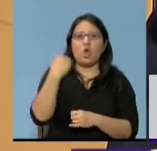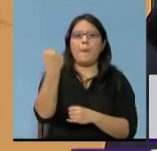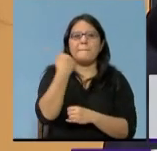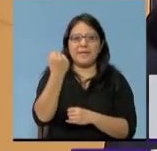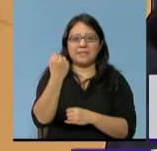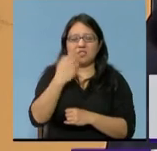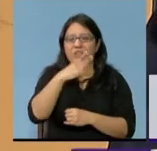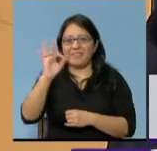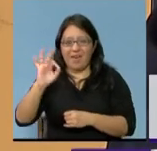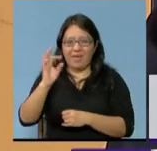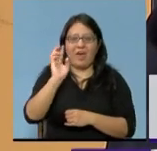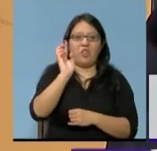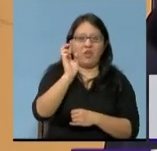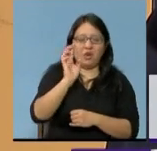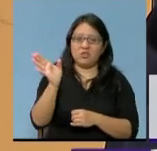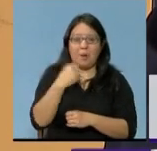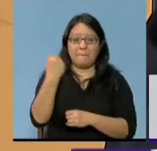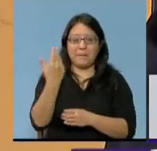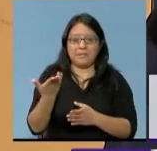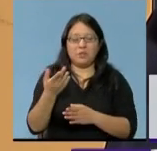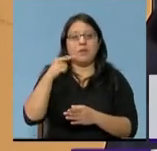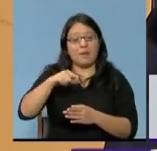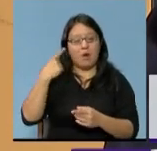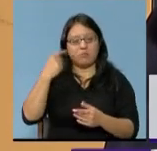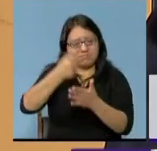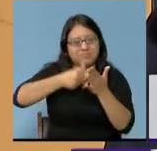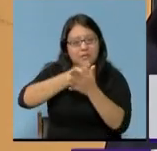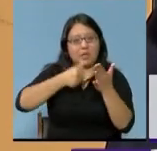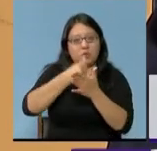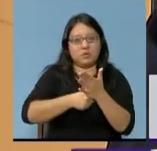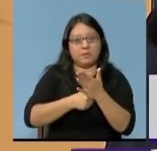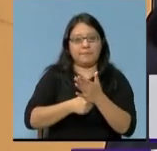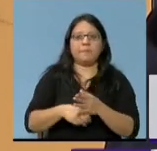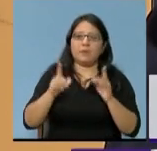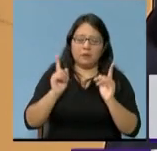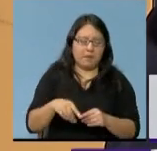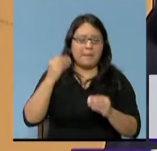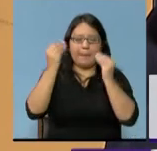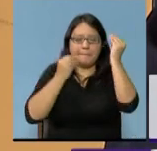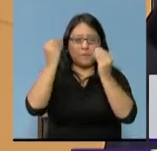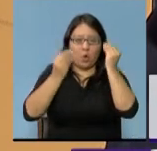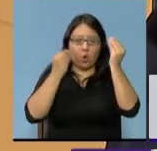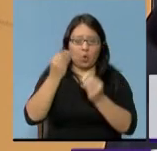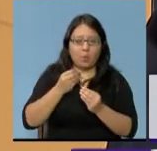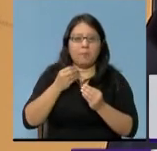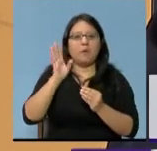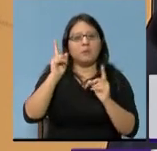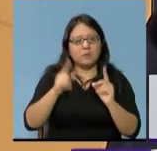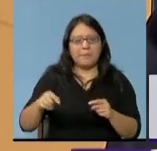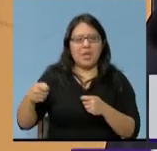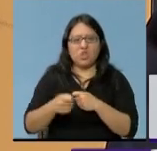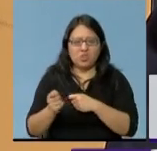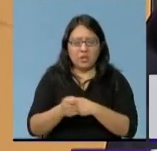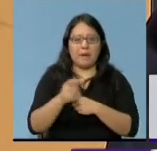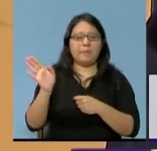dificultad del productor realmente la tiene que enfrentar y es eso que también nos preocupa por eso las gestiones a pesar de que se